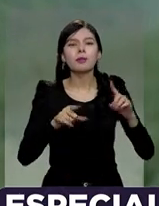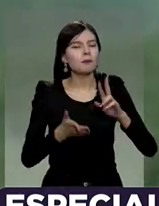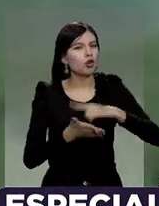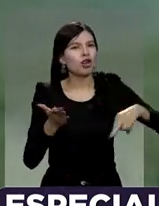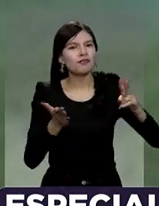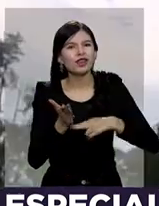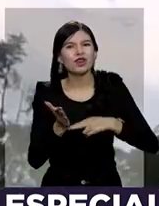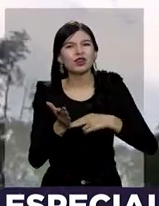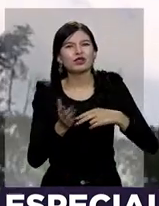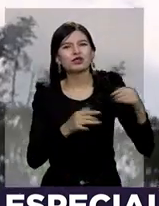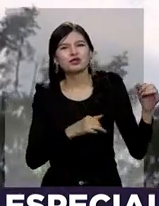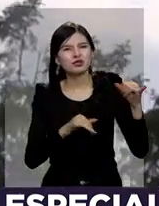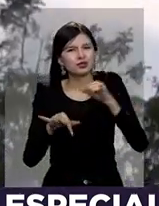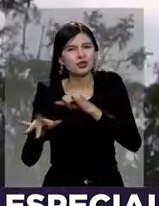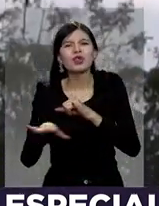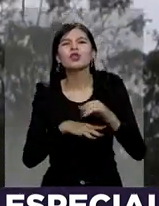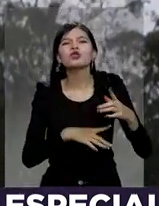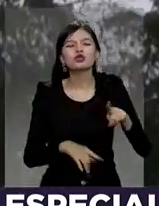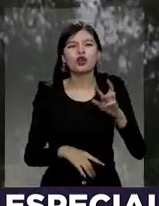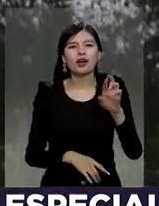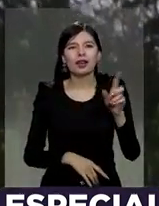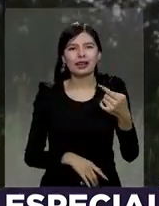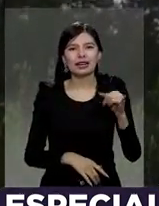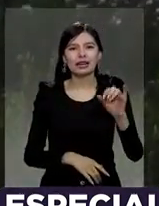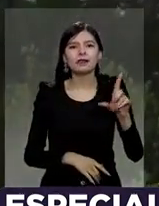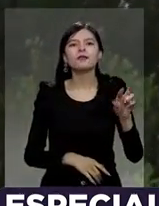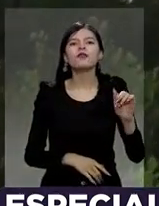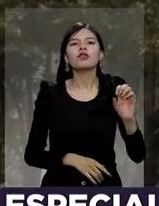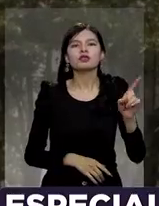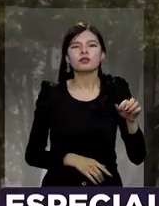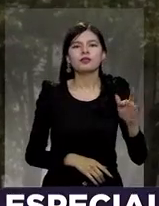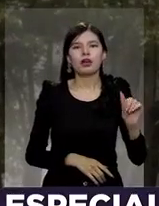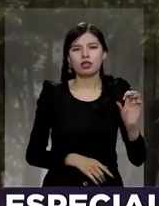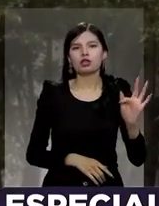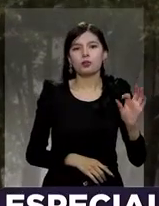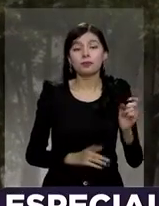glifosato para la erradicación de cultivos ilícitos en el territorio colombiano y la reforma al ICETEX.